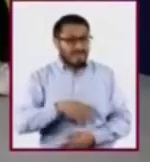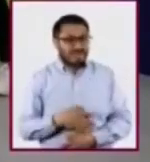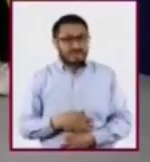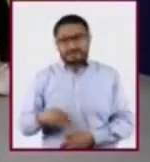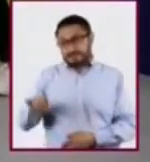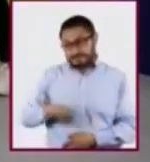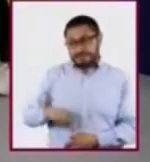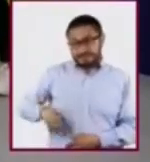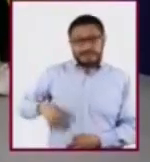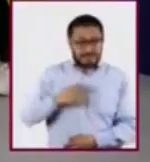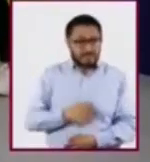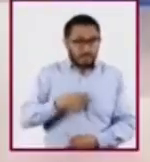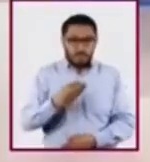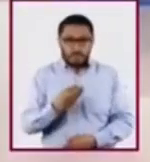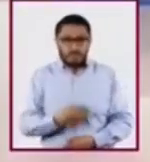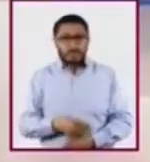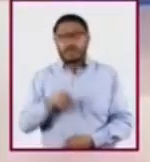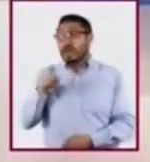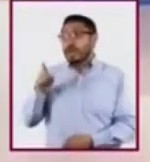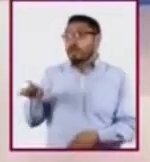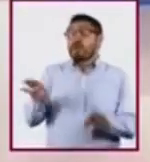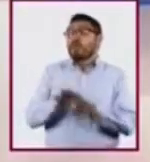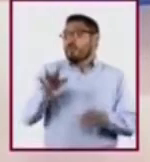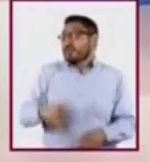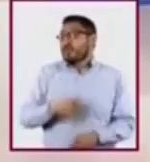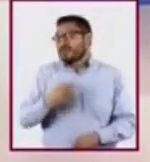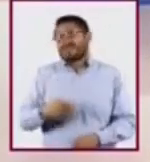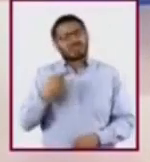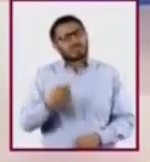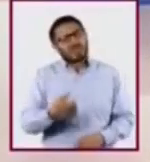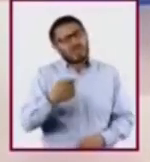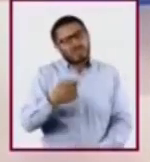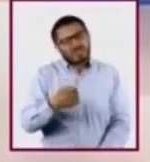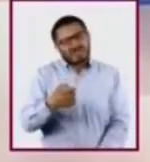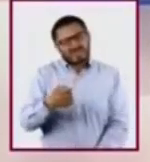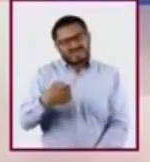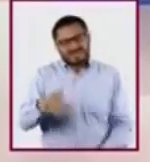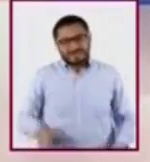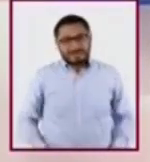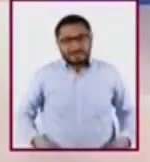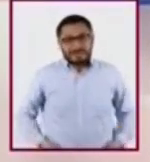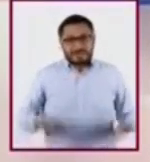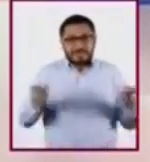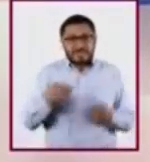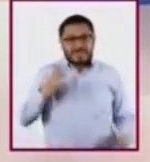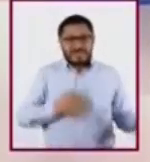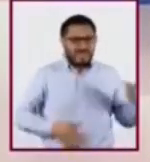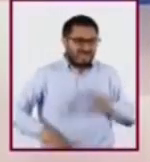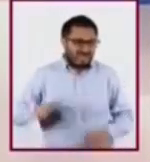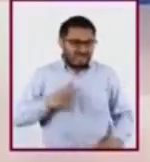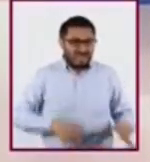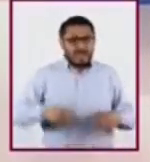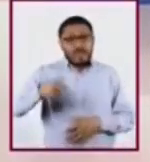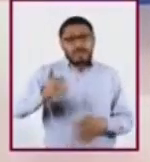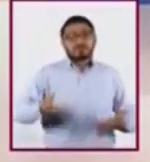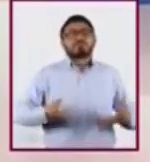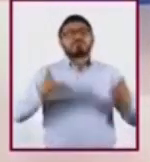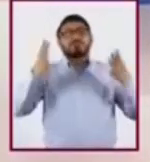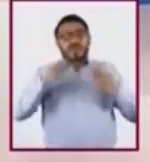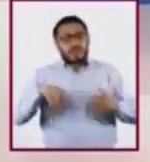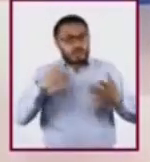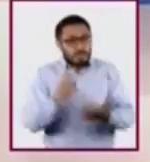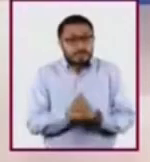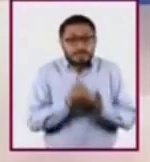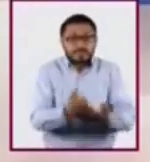de esta práctica tan interesante? Siendo un poco cansada las piernas, pero con la relajación se liberaron de las tensiones que se fueron acumulando